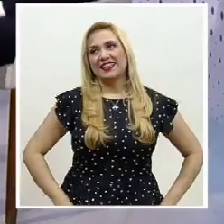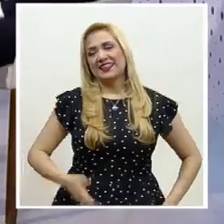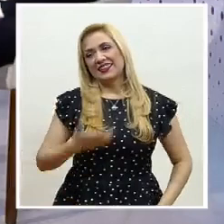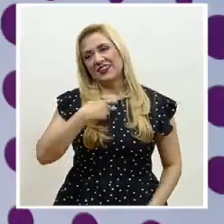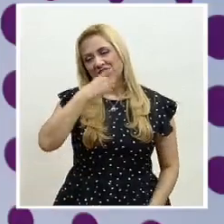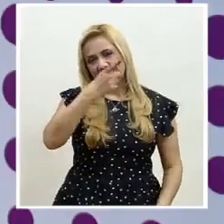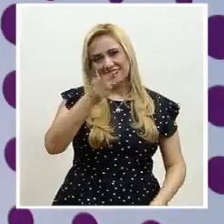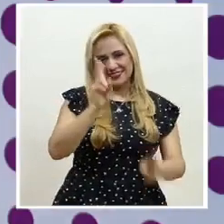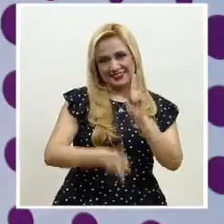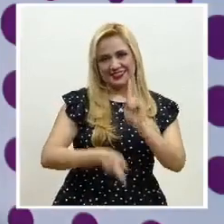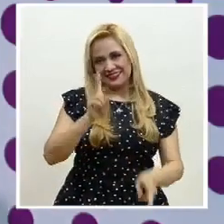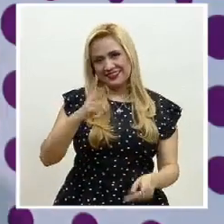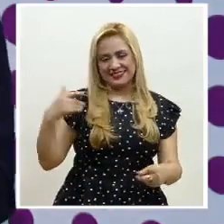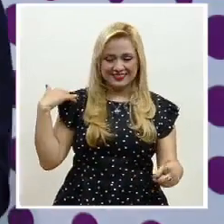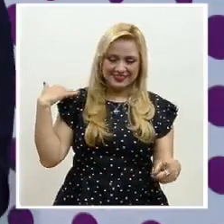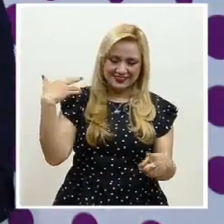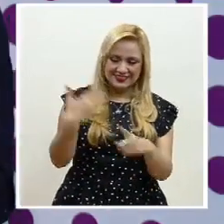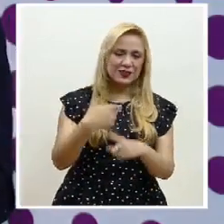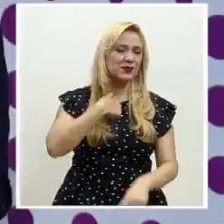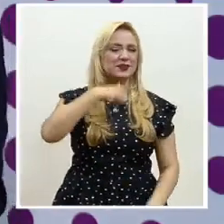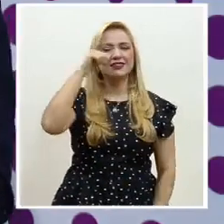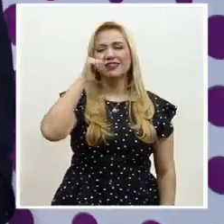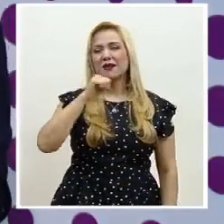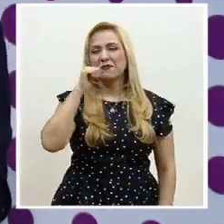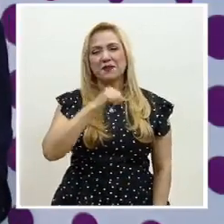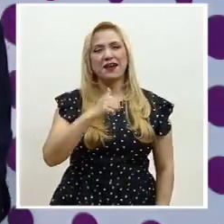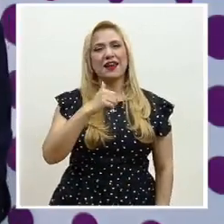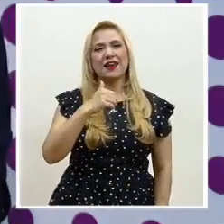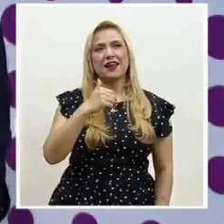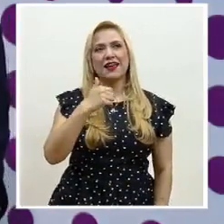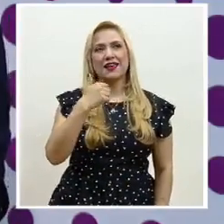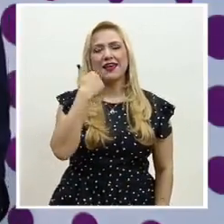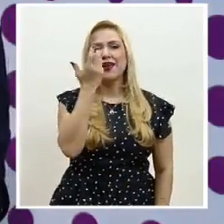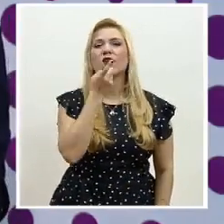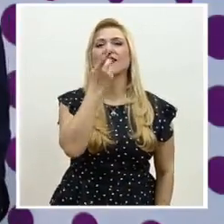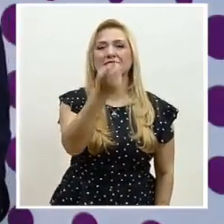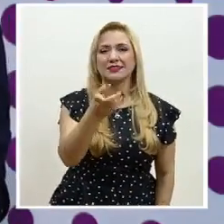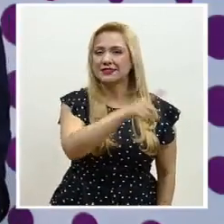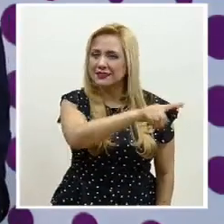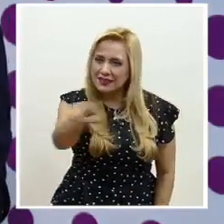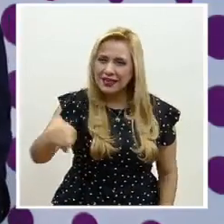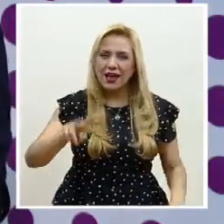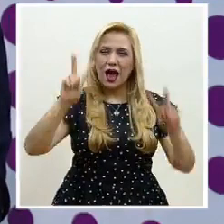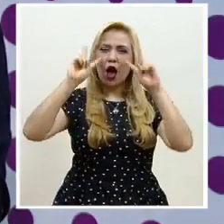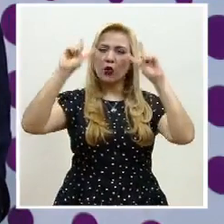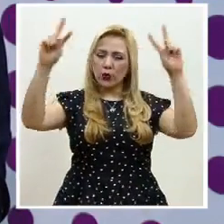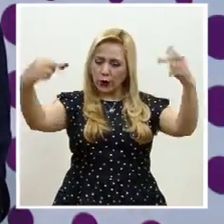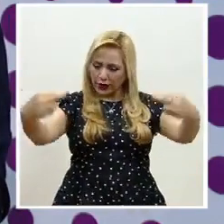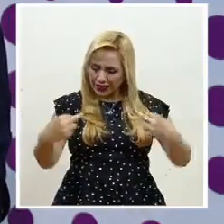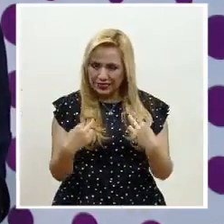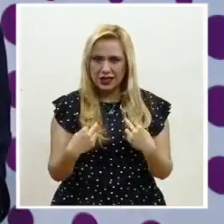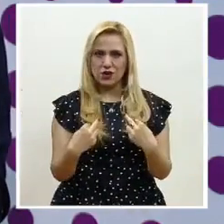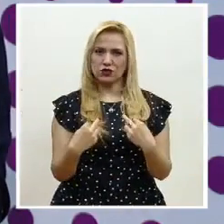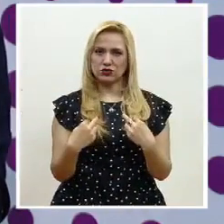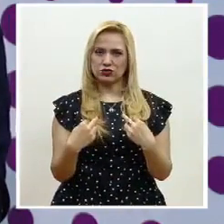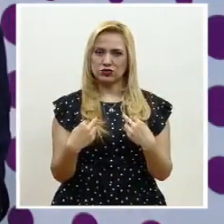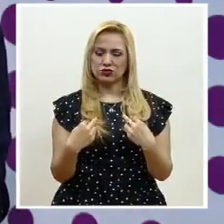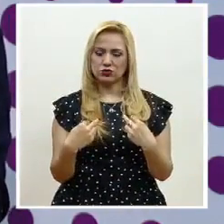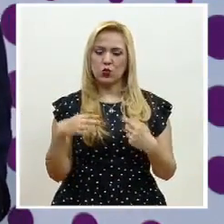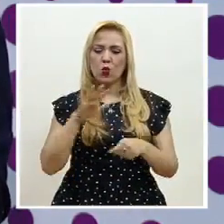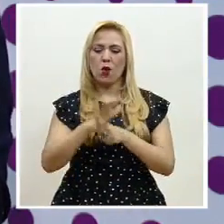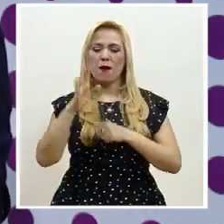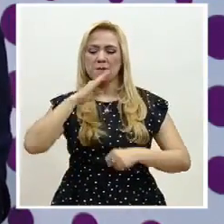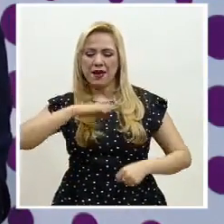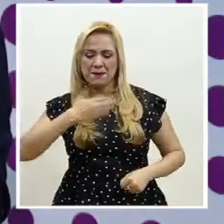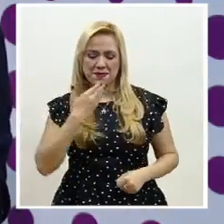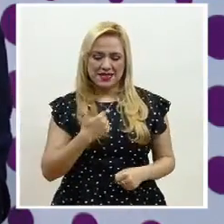nuestra conversación, yo siempre invitaré a que seamos cada vez más creativos y sobre todo autocríticos. Creo que un ejercicio muy importante para ser